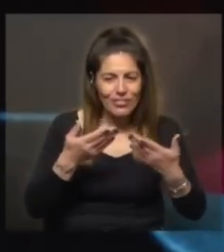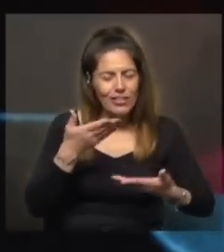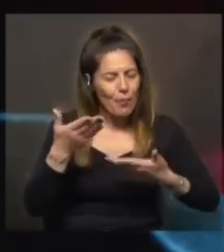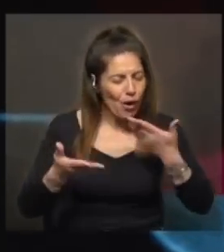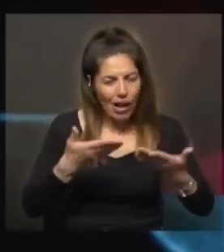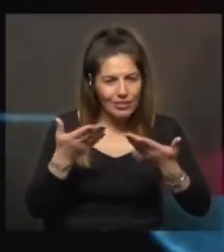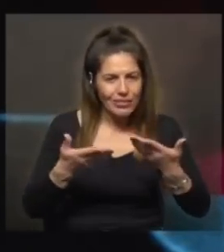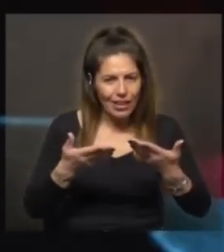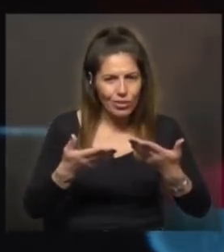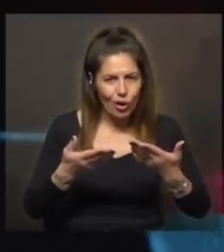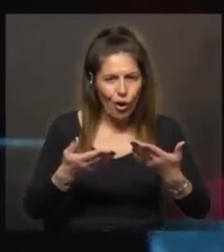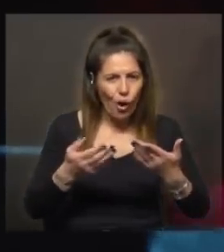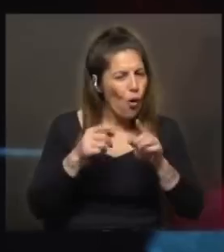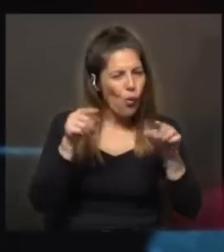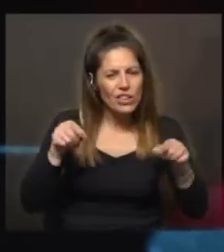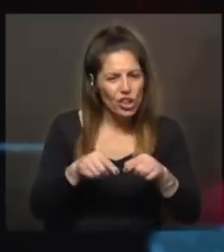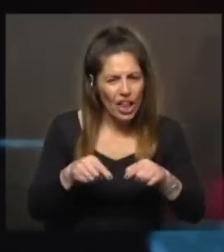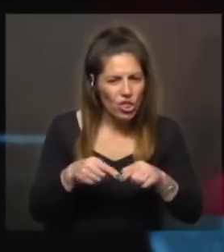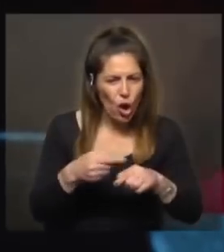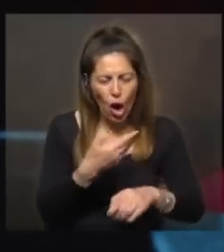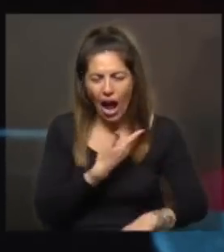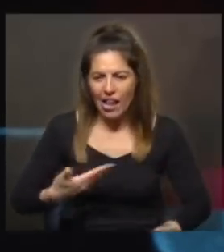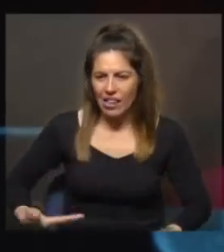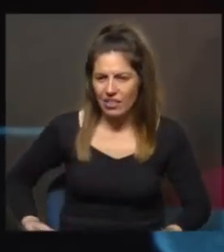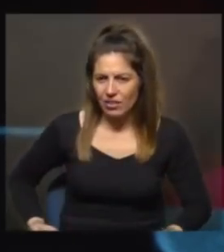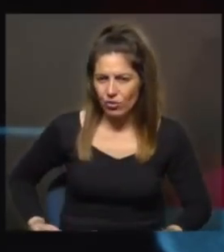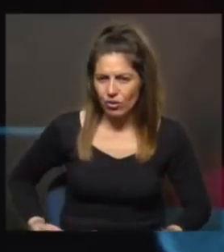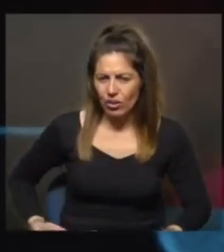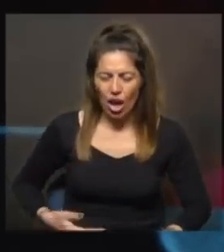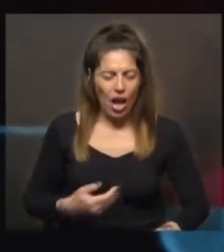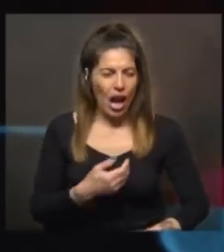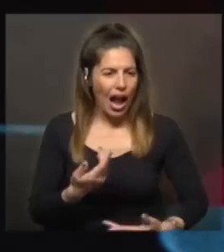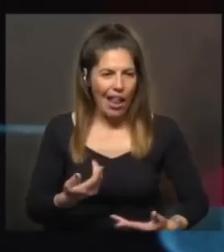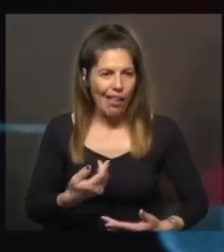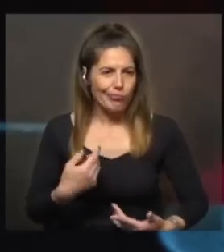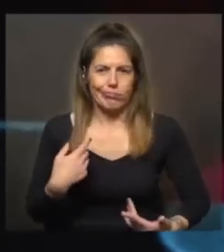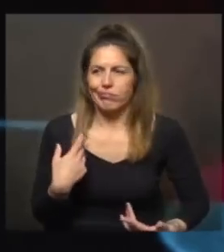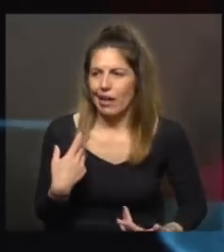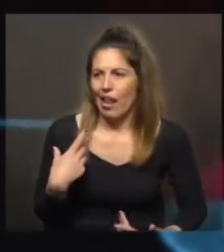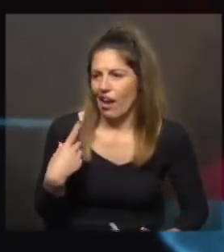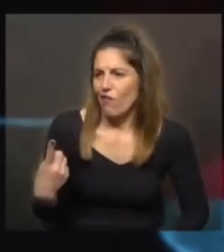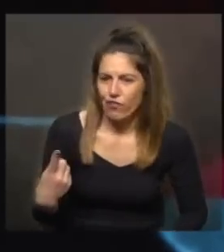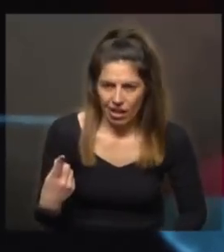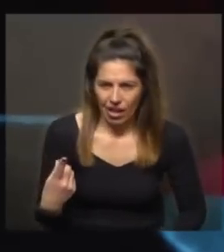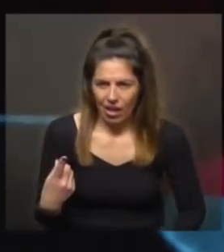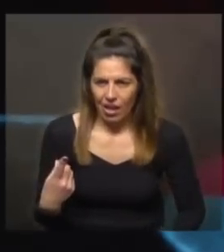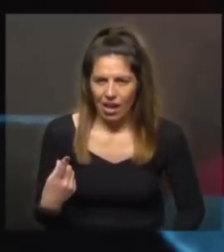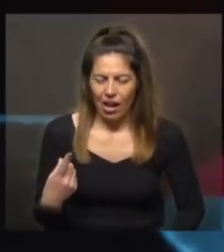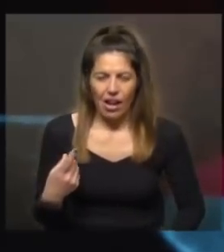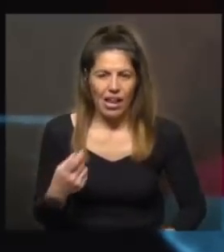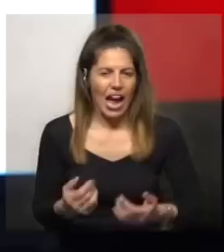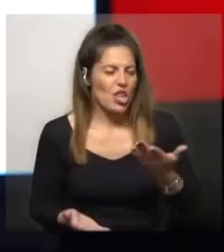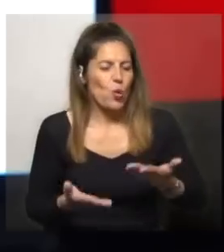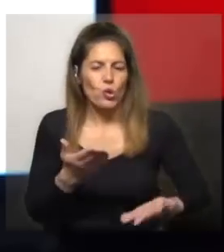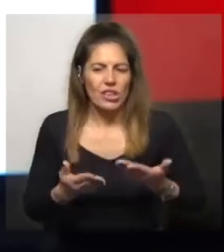cuestionando al patrón cuestionando a la explotación del hombre por el hombre a la injusticia social cuestionando un montón de